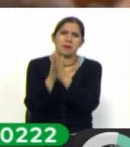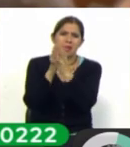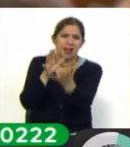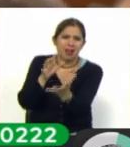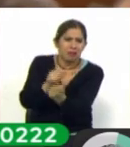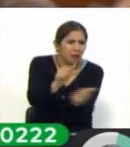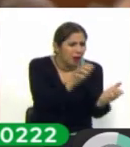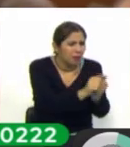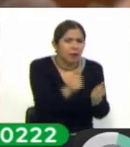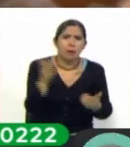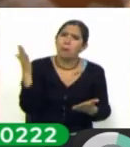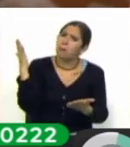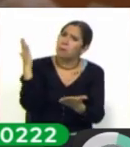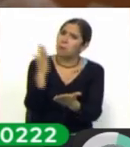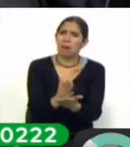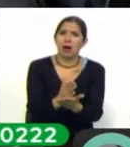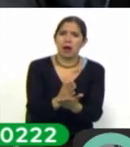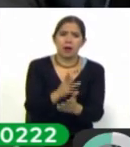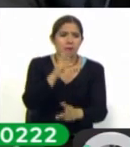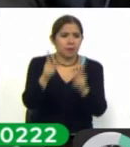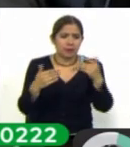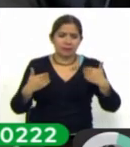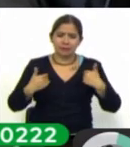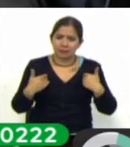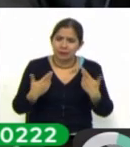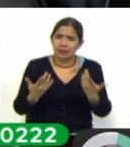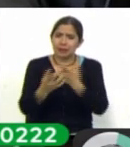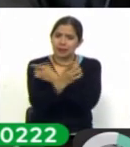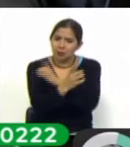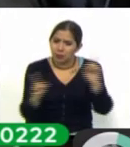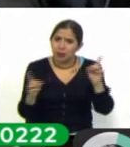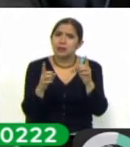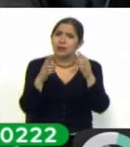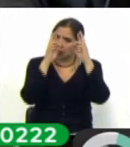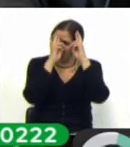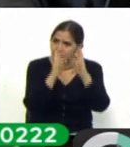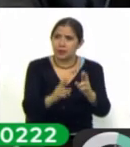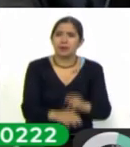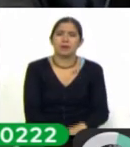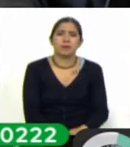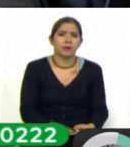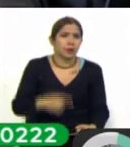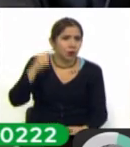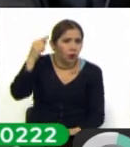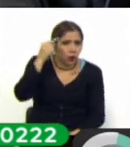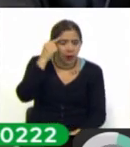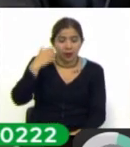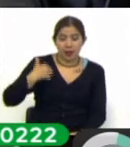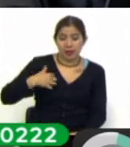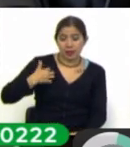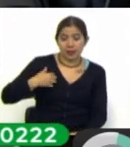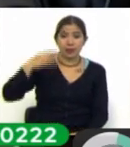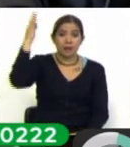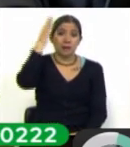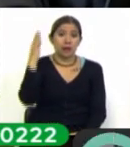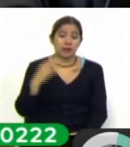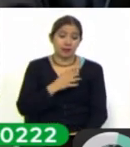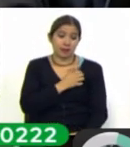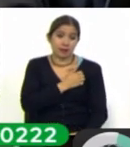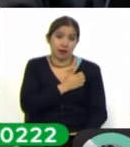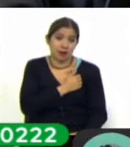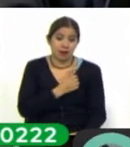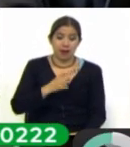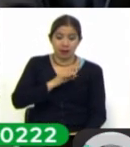violencia y el respeto a la voluntad democrática. Los gobiernos de Argentina, Brasil, Canadá, Chile, Colombia,